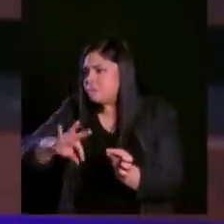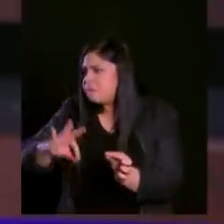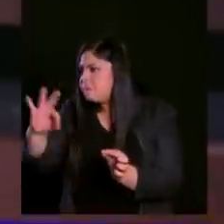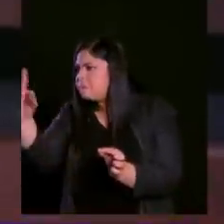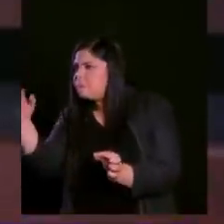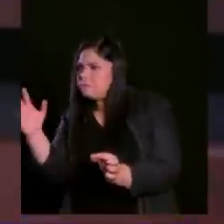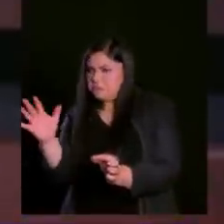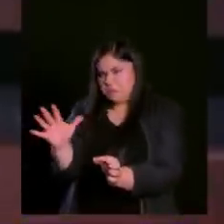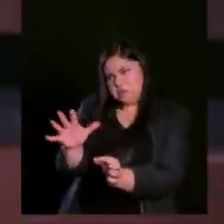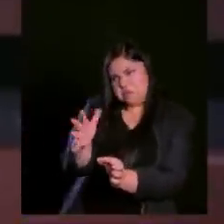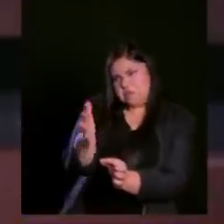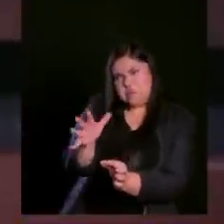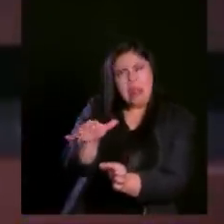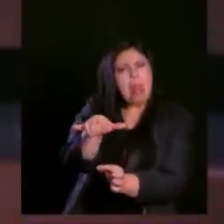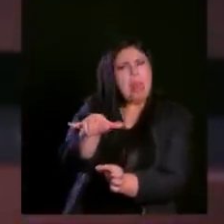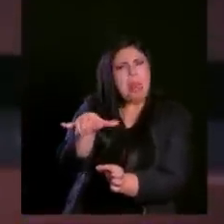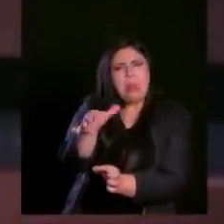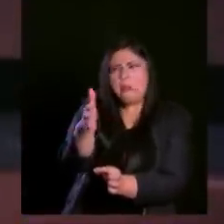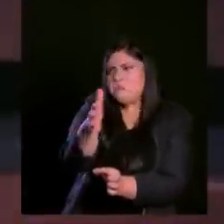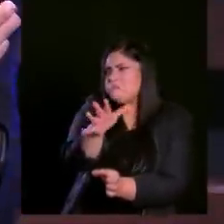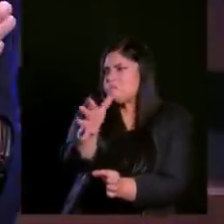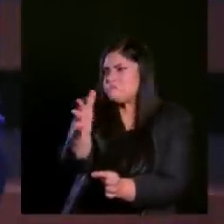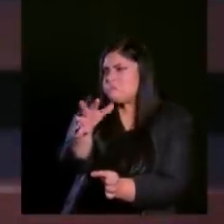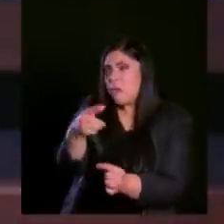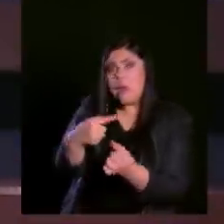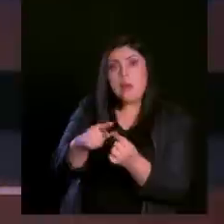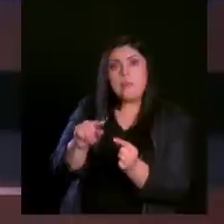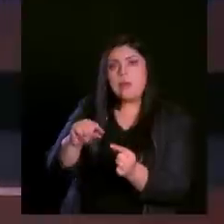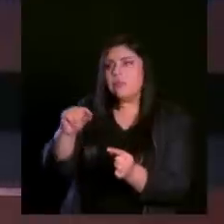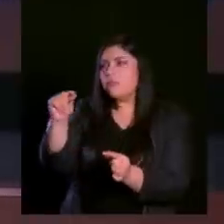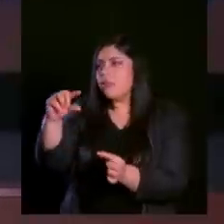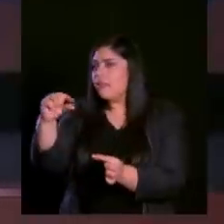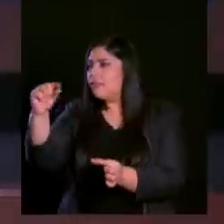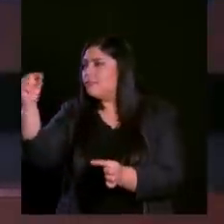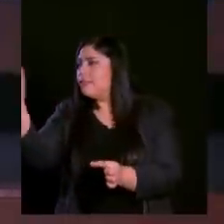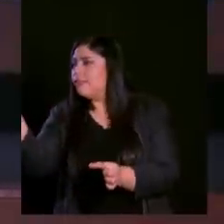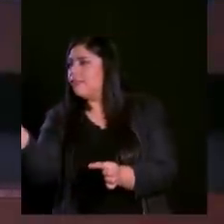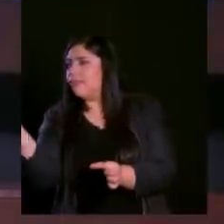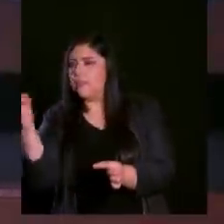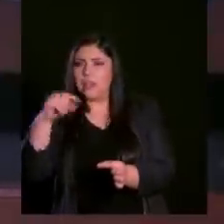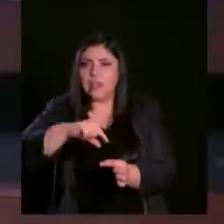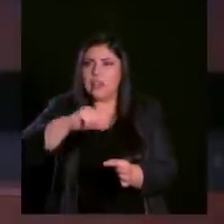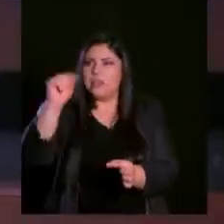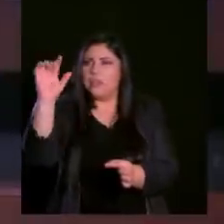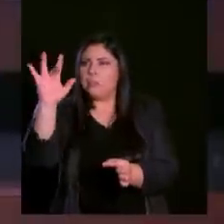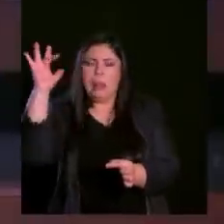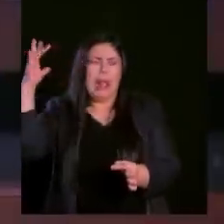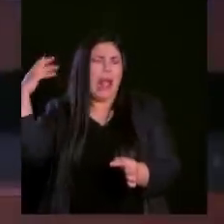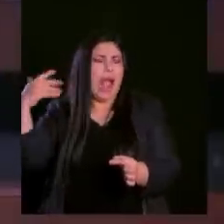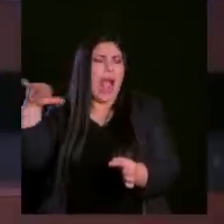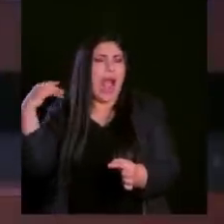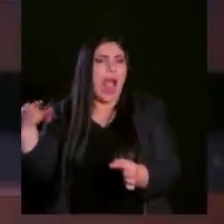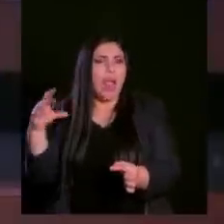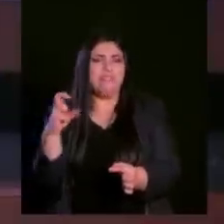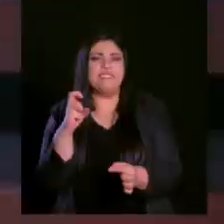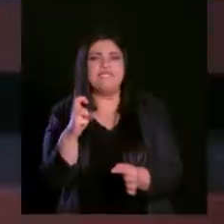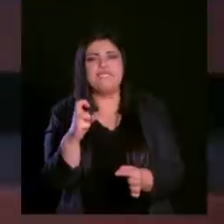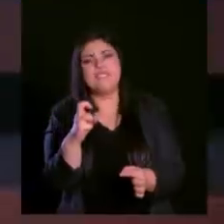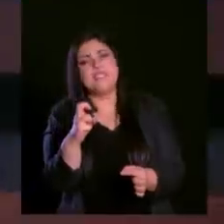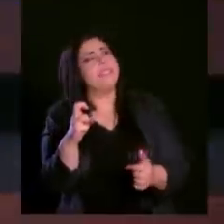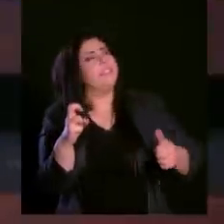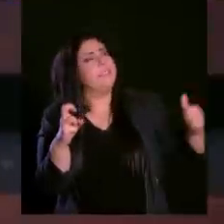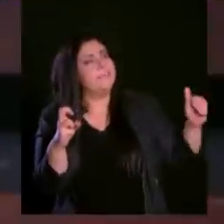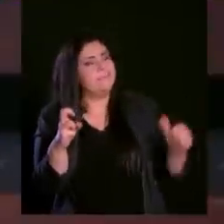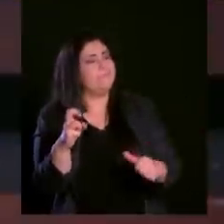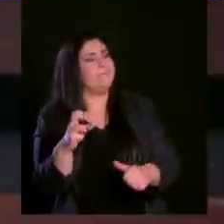diferenciar Cuál es la cuál es de las pocas diferencias el fruto lo que se lleva dentro lo que produjo hay otra